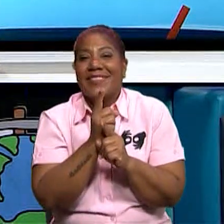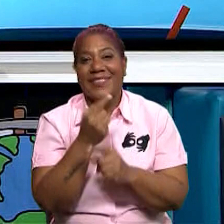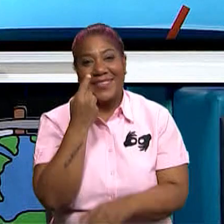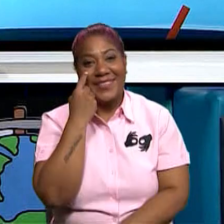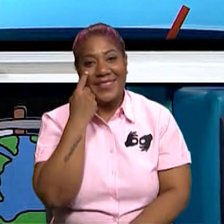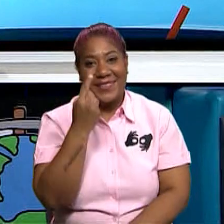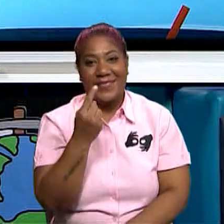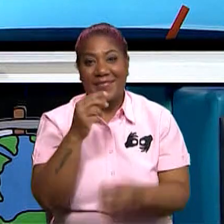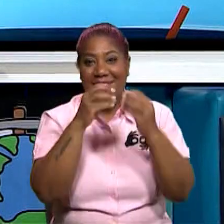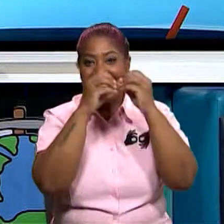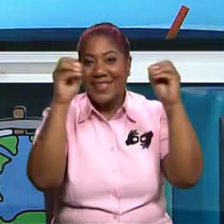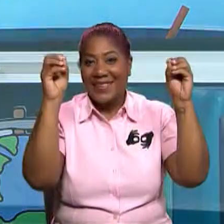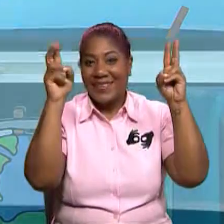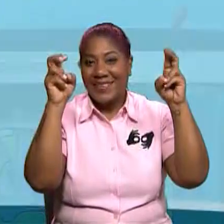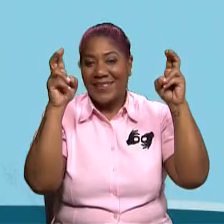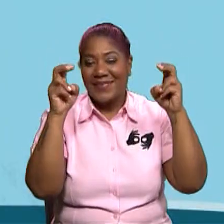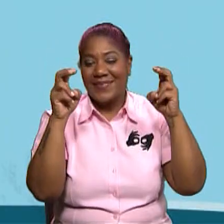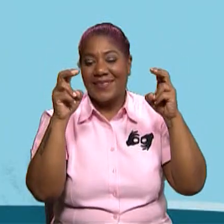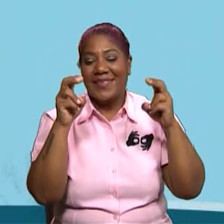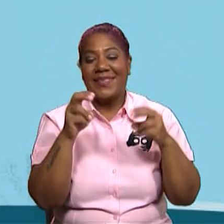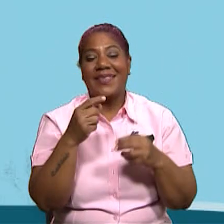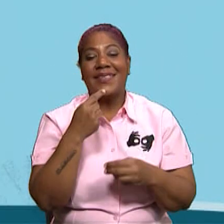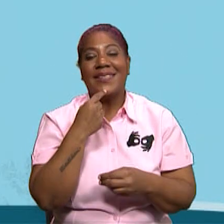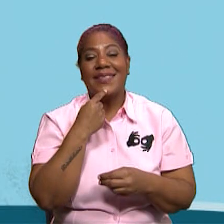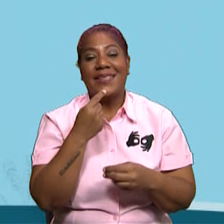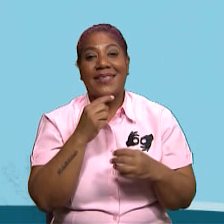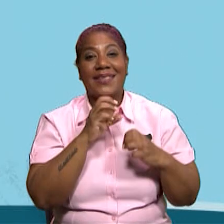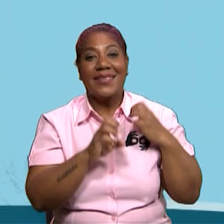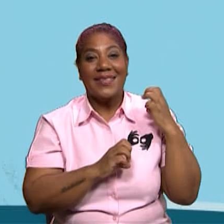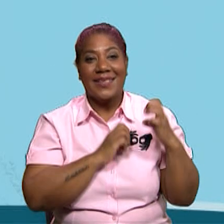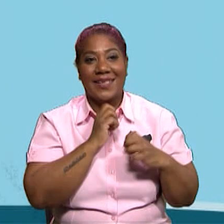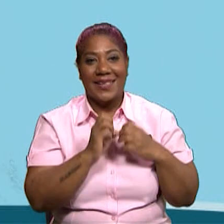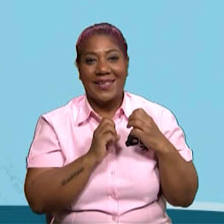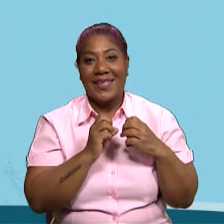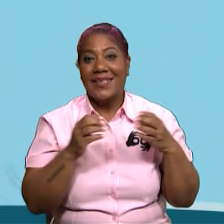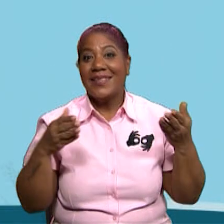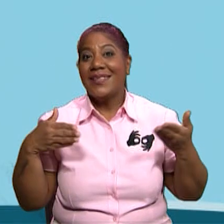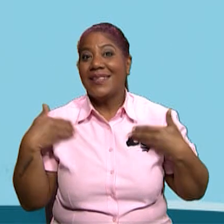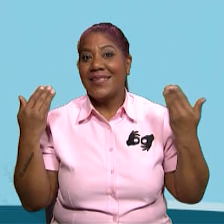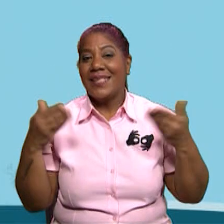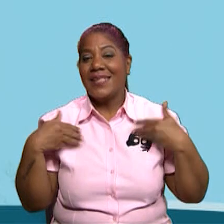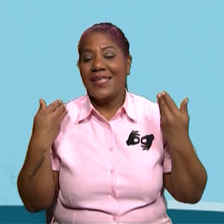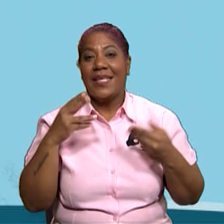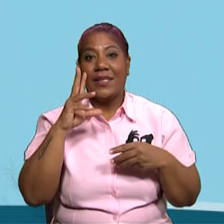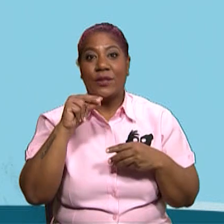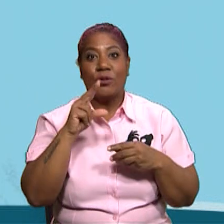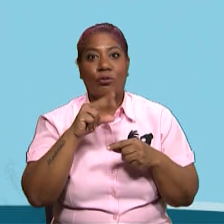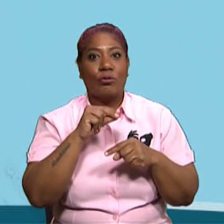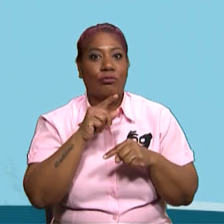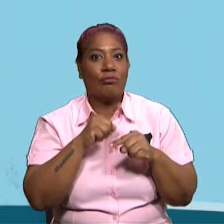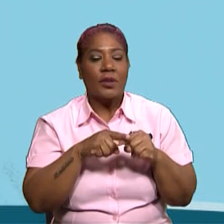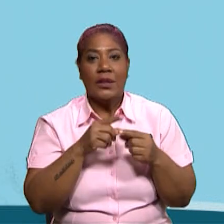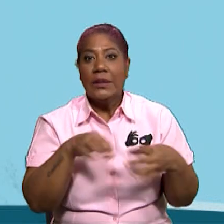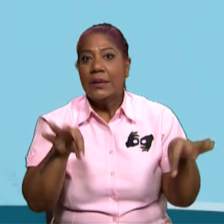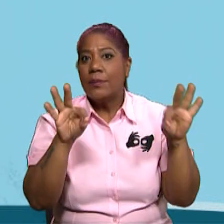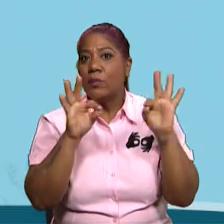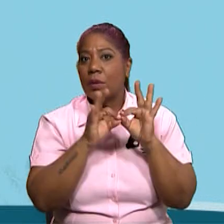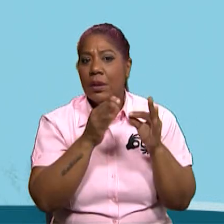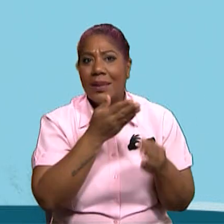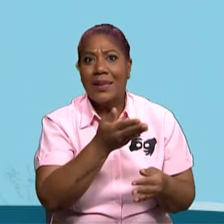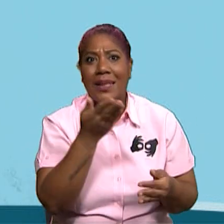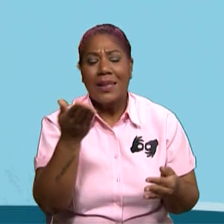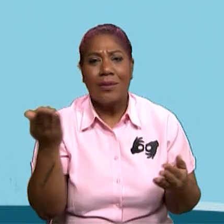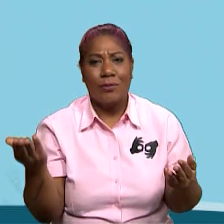recordar nuestra frase de la semana, que es sobre una de nuestras emociones. La alegría no está en las cosas, está en